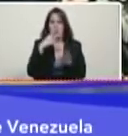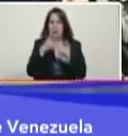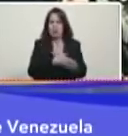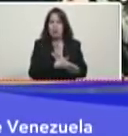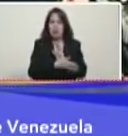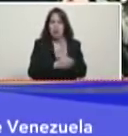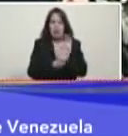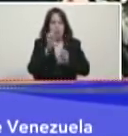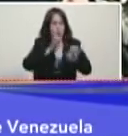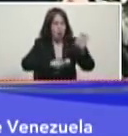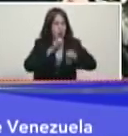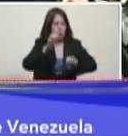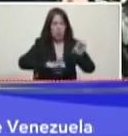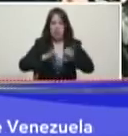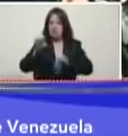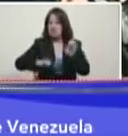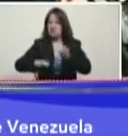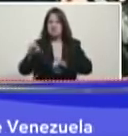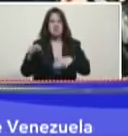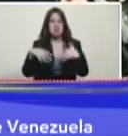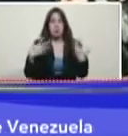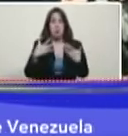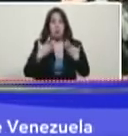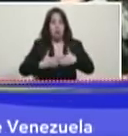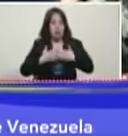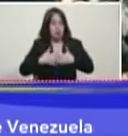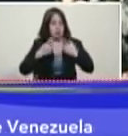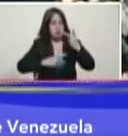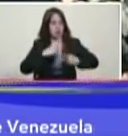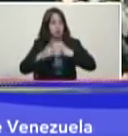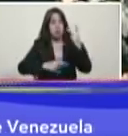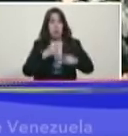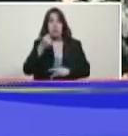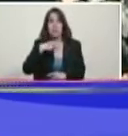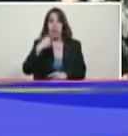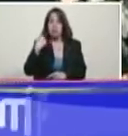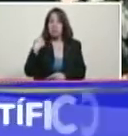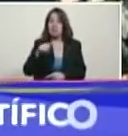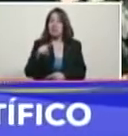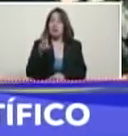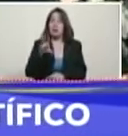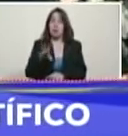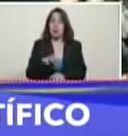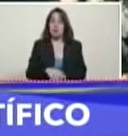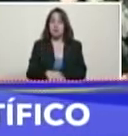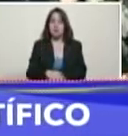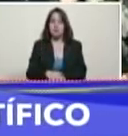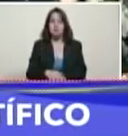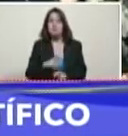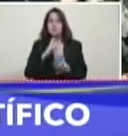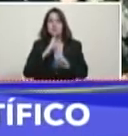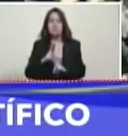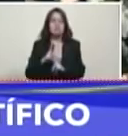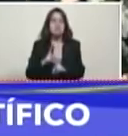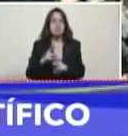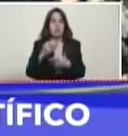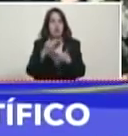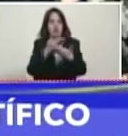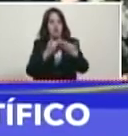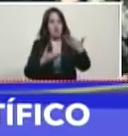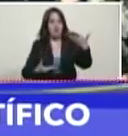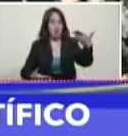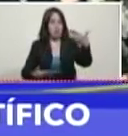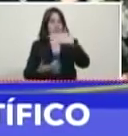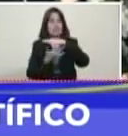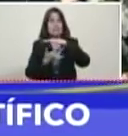un levantamiento sobre las capacidades industriales en la producción de medicamentos que tiene nuestro país. Y el resultado fue un informe